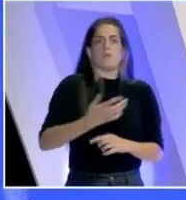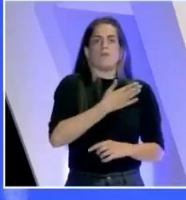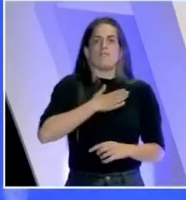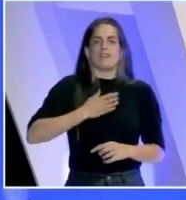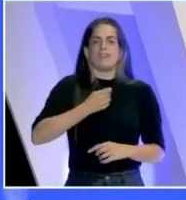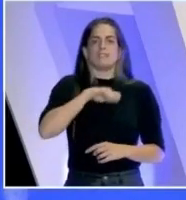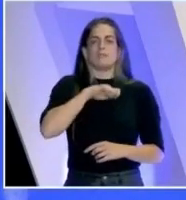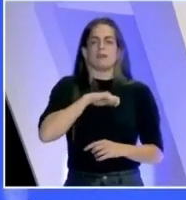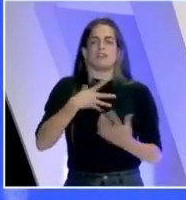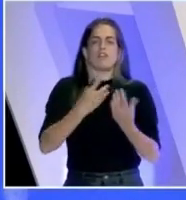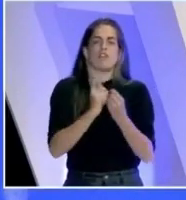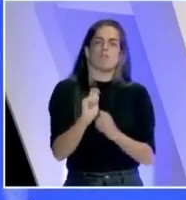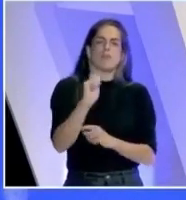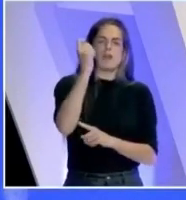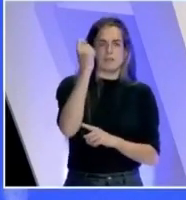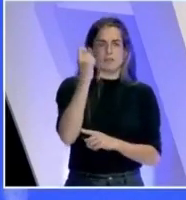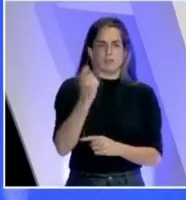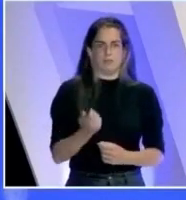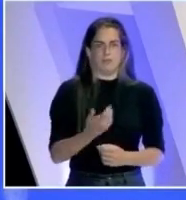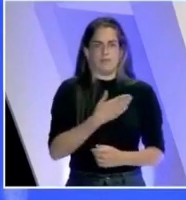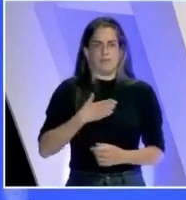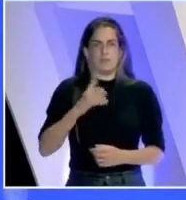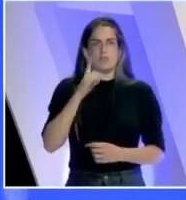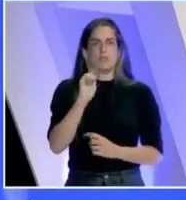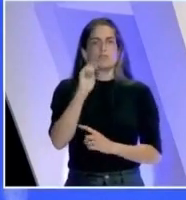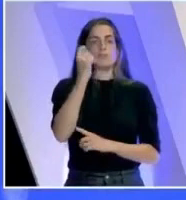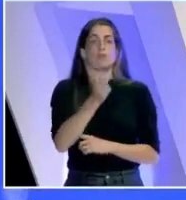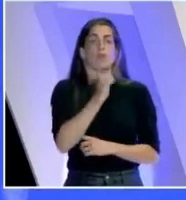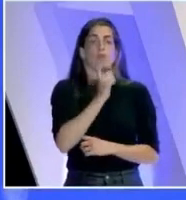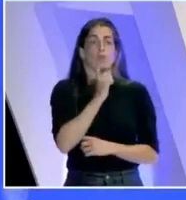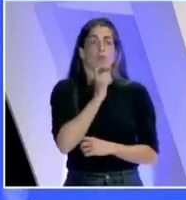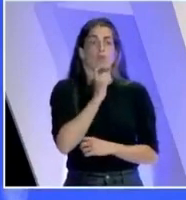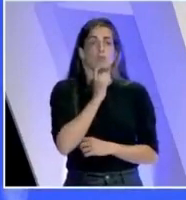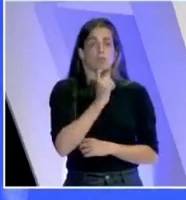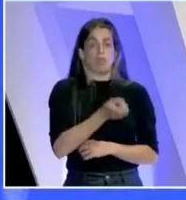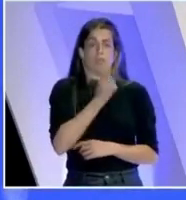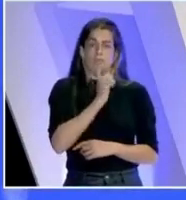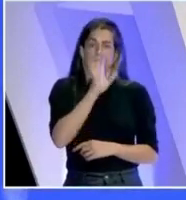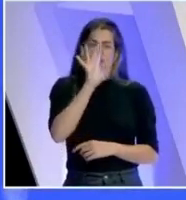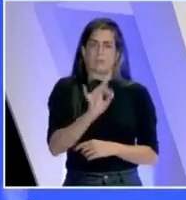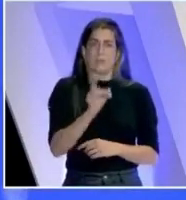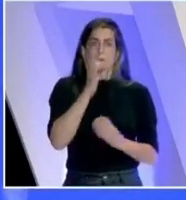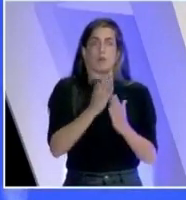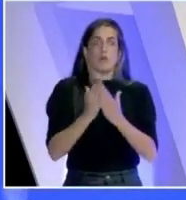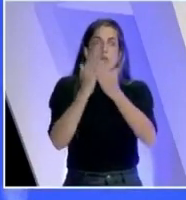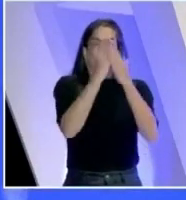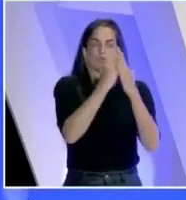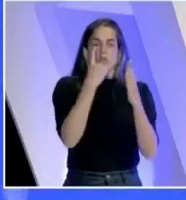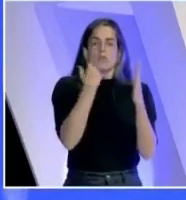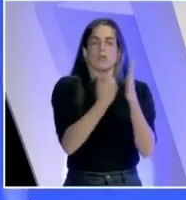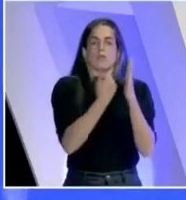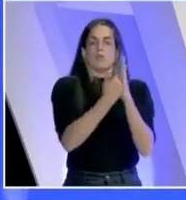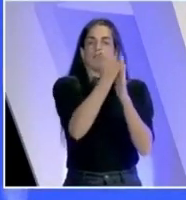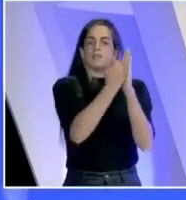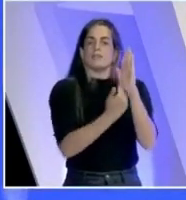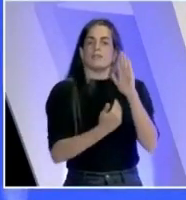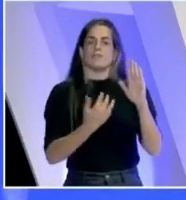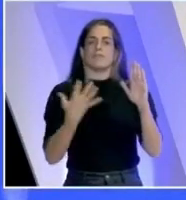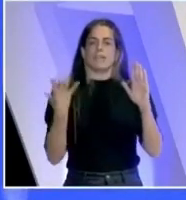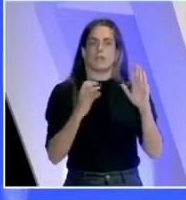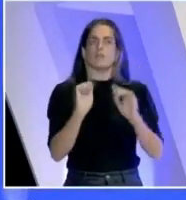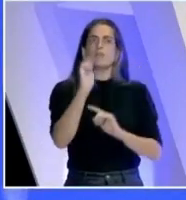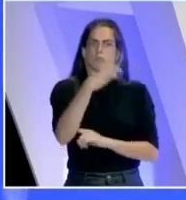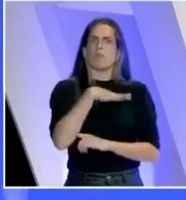país. Y lograrlo, ya lo sabemos, no va a ser fácil, pero este estudio demuestra que sí es posible